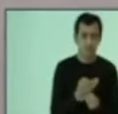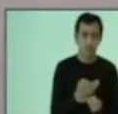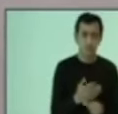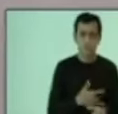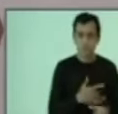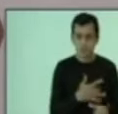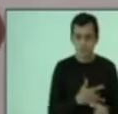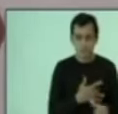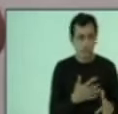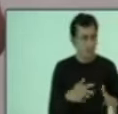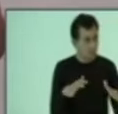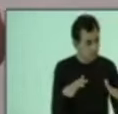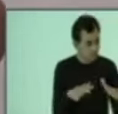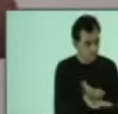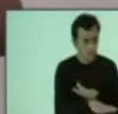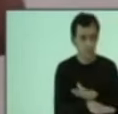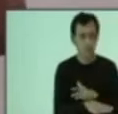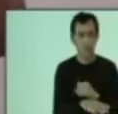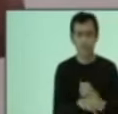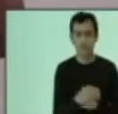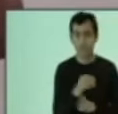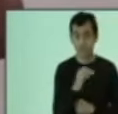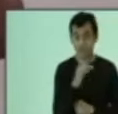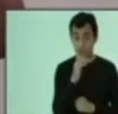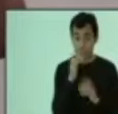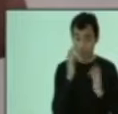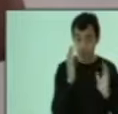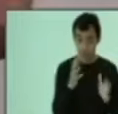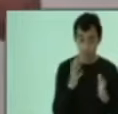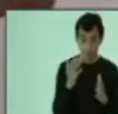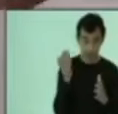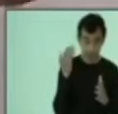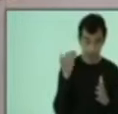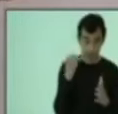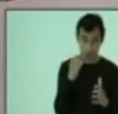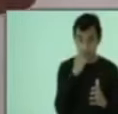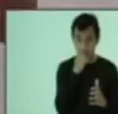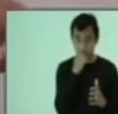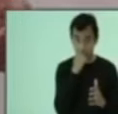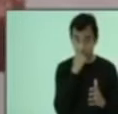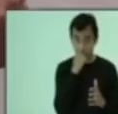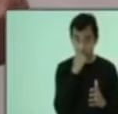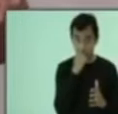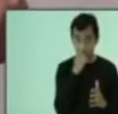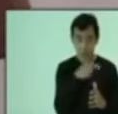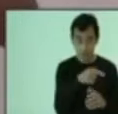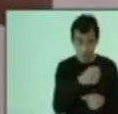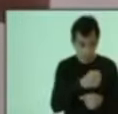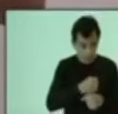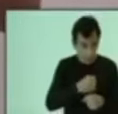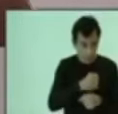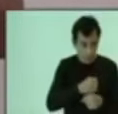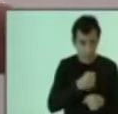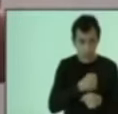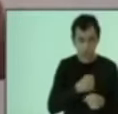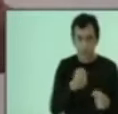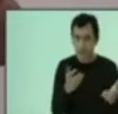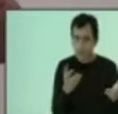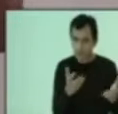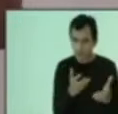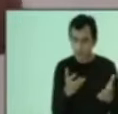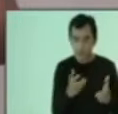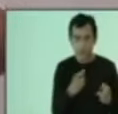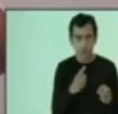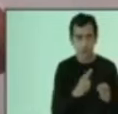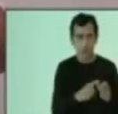y si ya hubo tiempo de hacer prácticas, de hacer lo que se dice